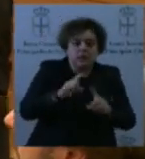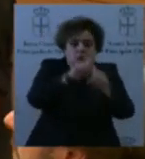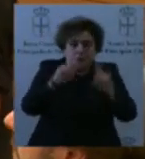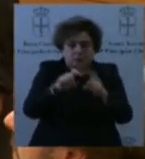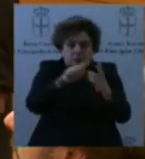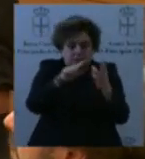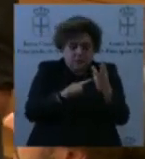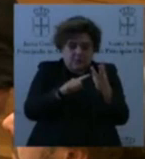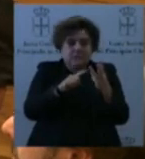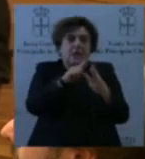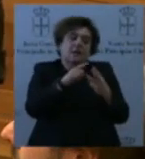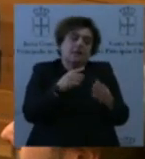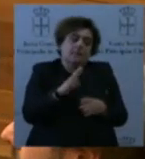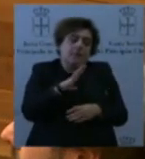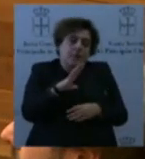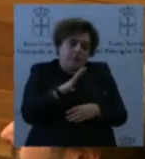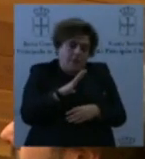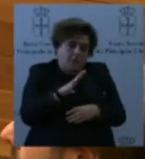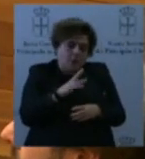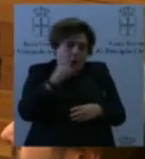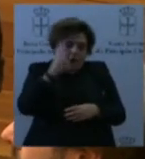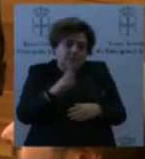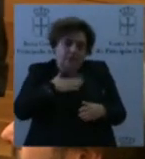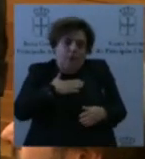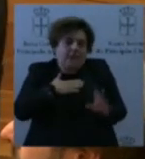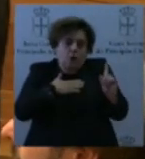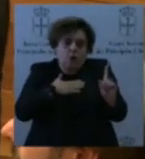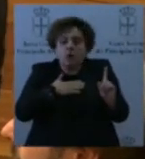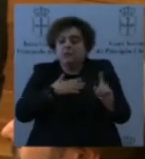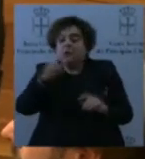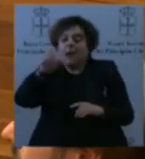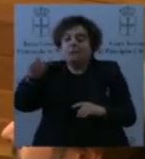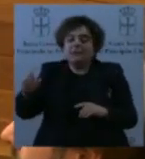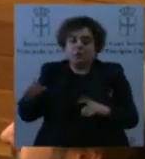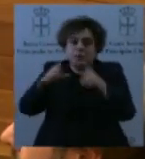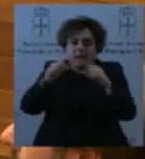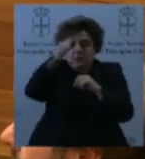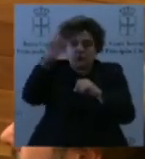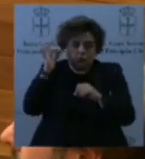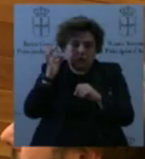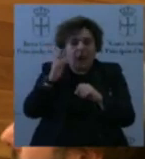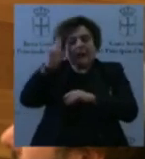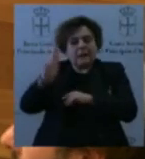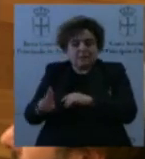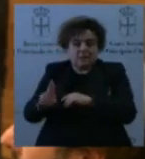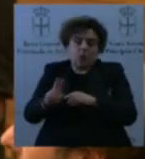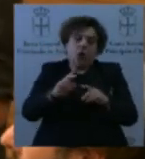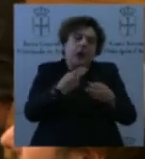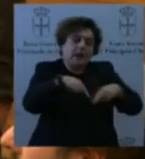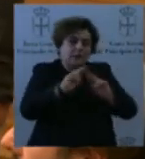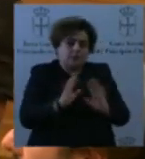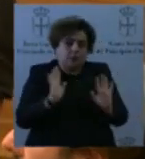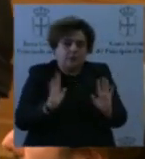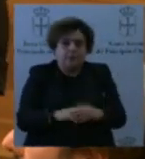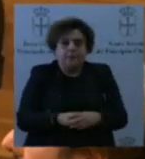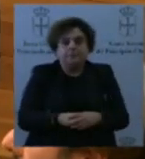ya no hacia mí, sino hacia esos asturianos a los que tanto usted se encomienda, la responda sin excusa. Primera pregunta.